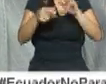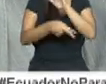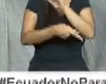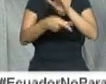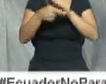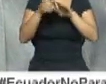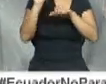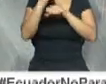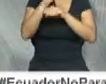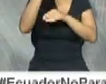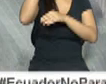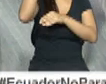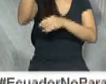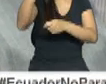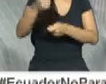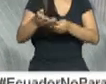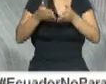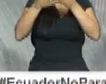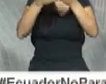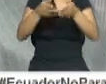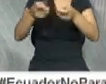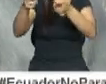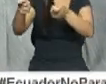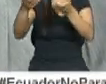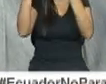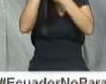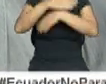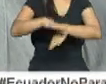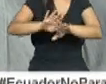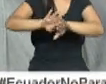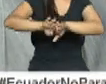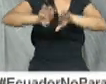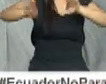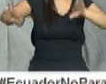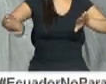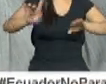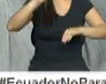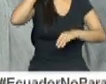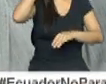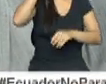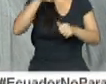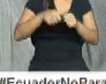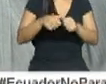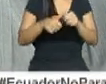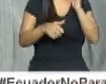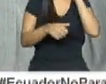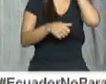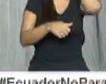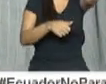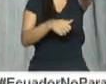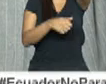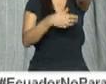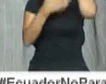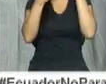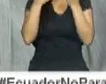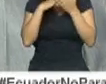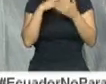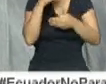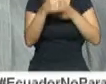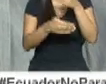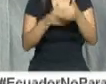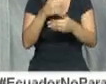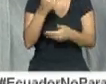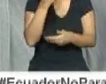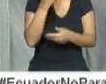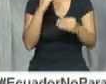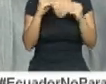Armada, ha terminado lo que ha terminado. Uh-huh. Sí, yo creo que si queríamos llevar a cabo